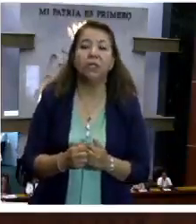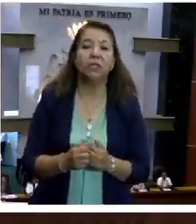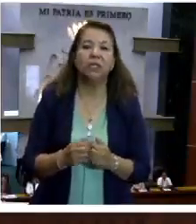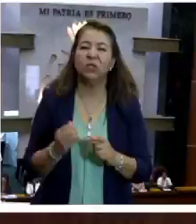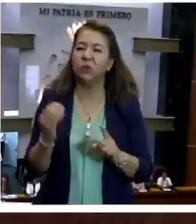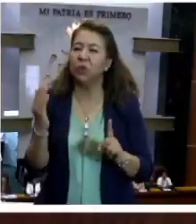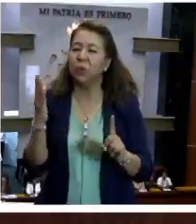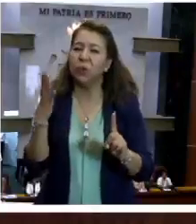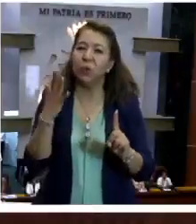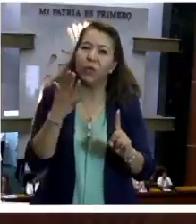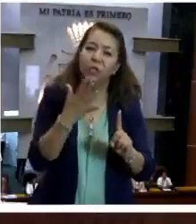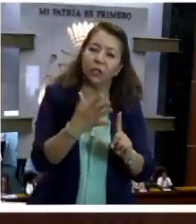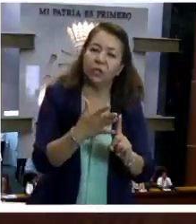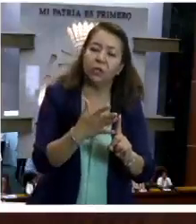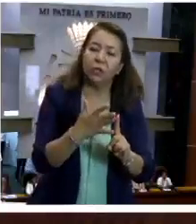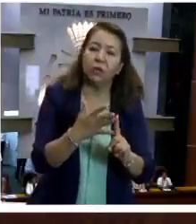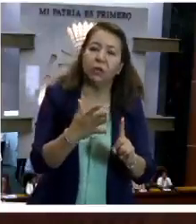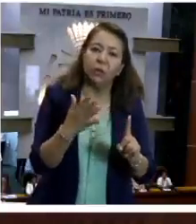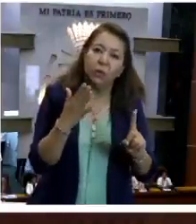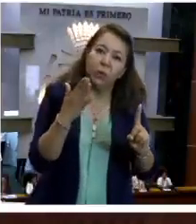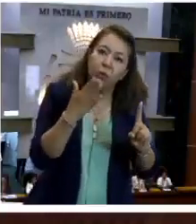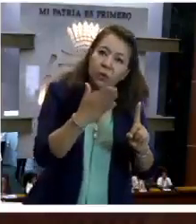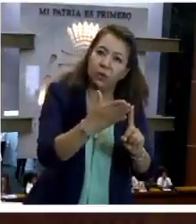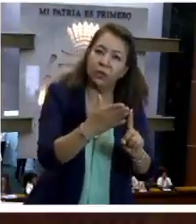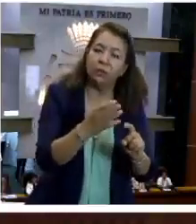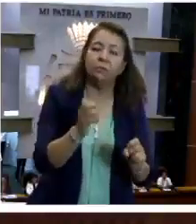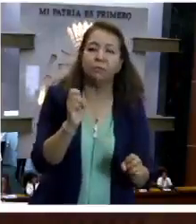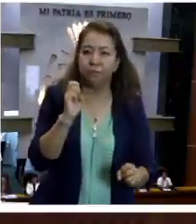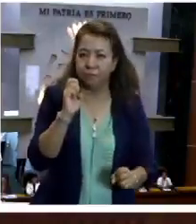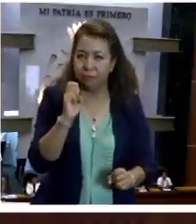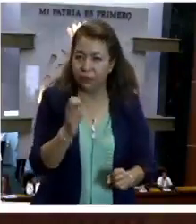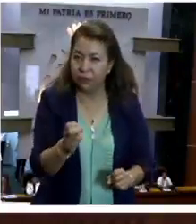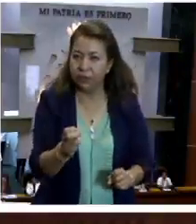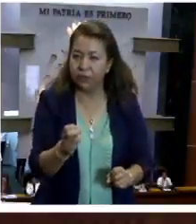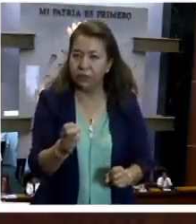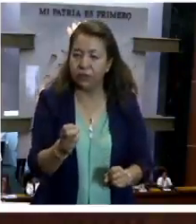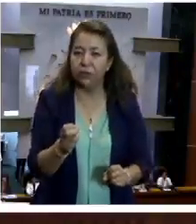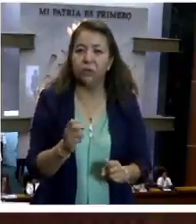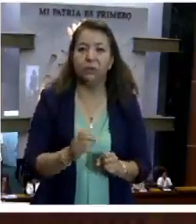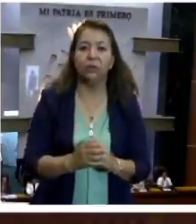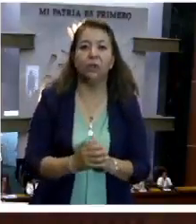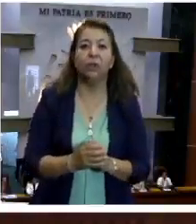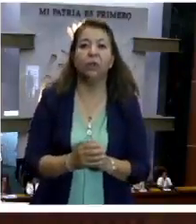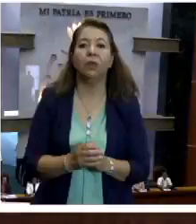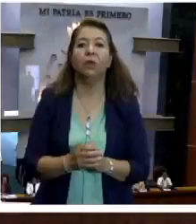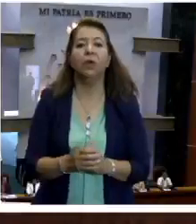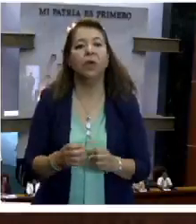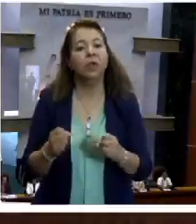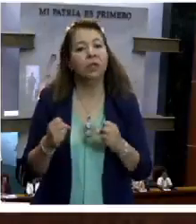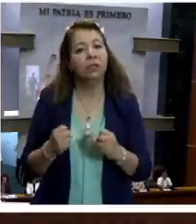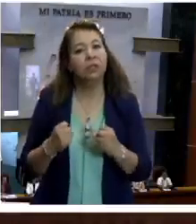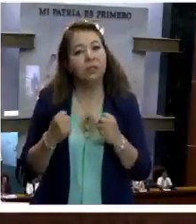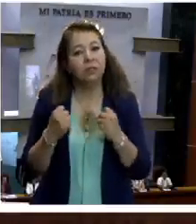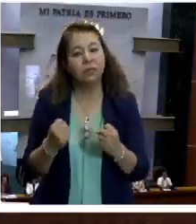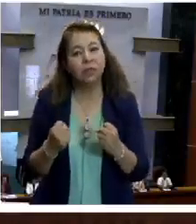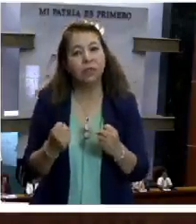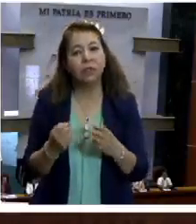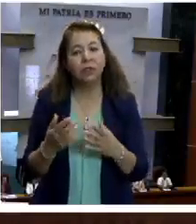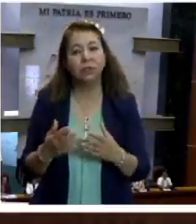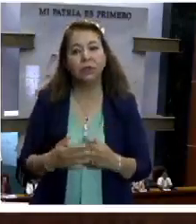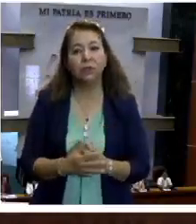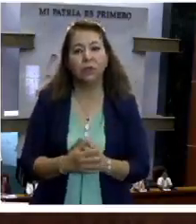reto y un gran desafío. Pero precisamente es poniendo el esfuerzo de parte